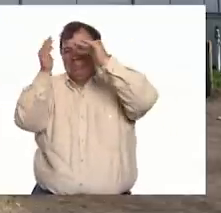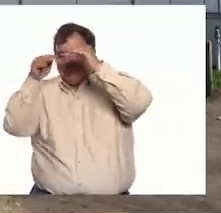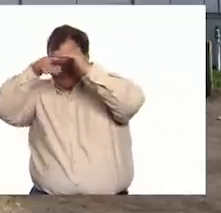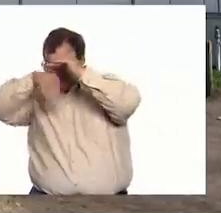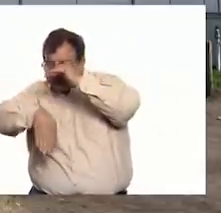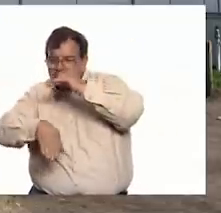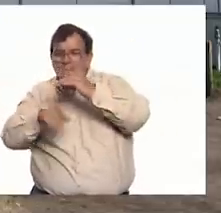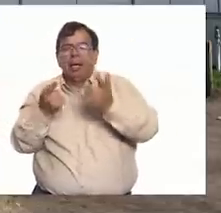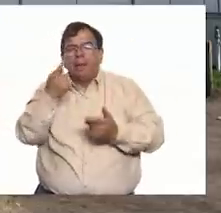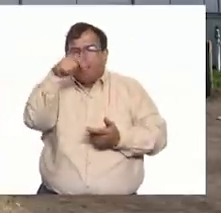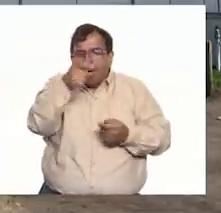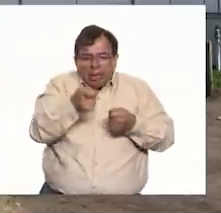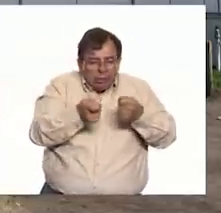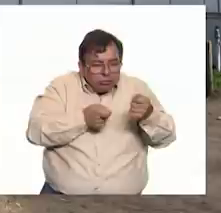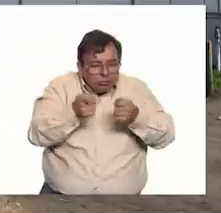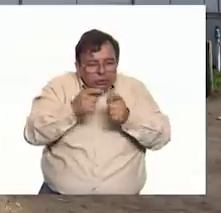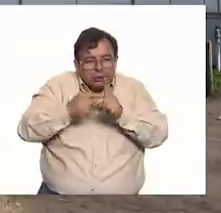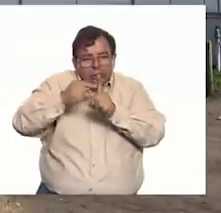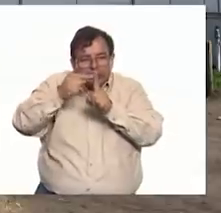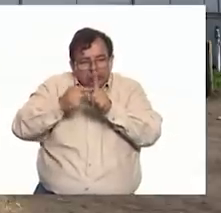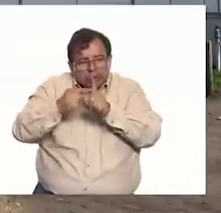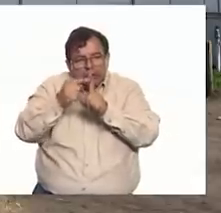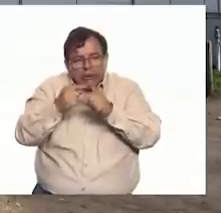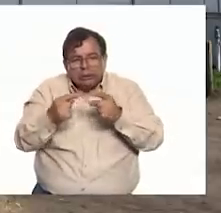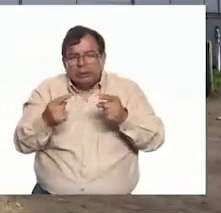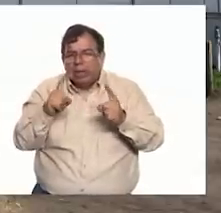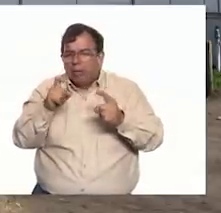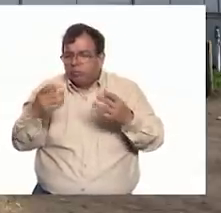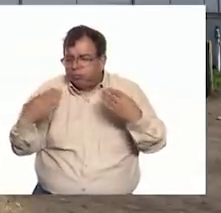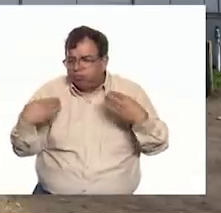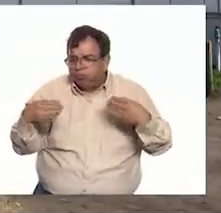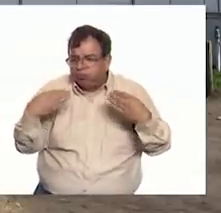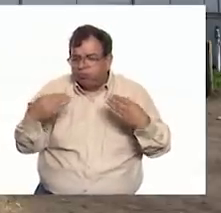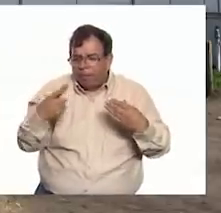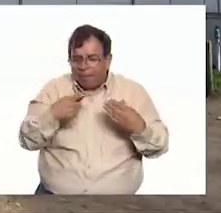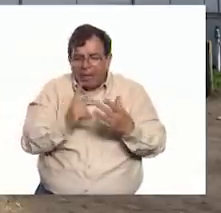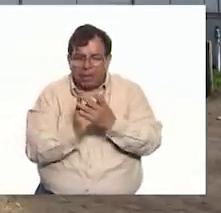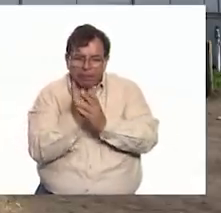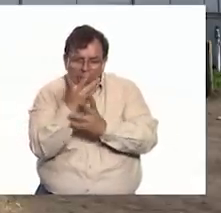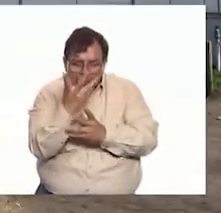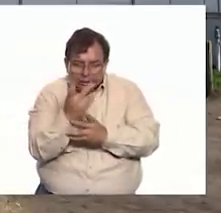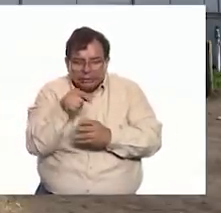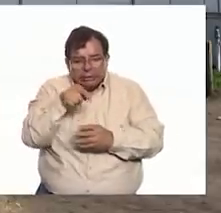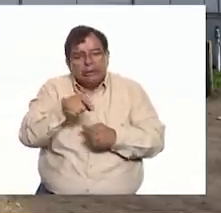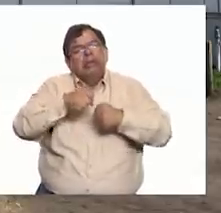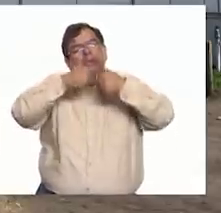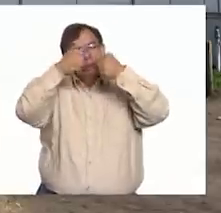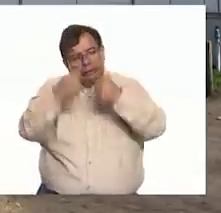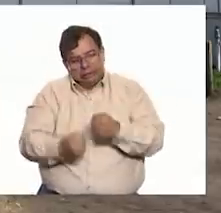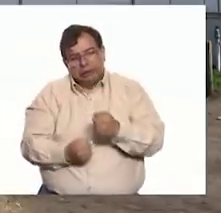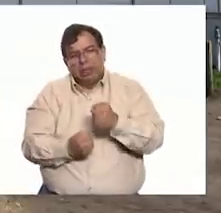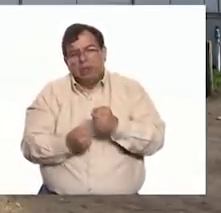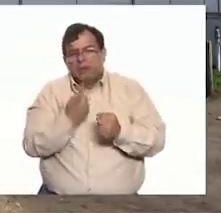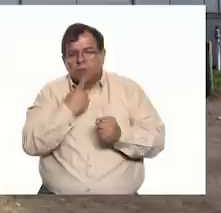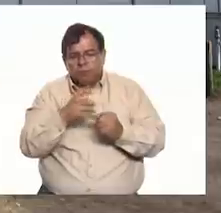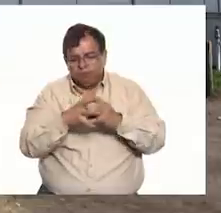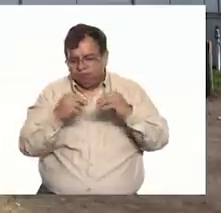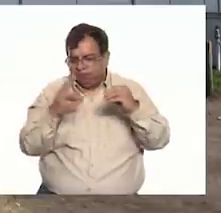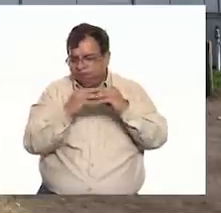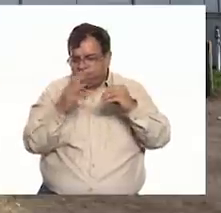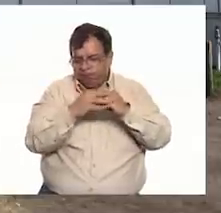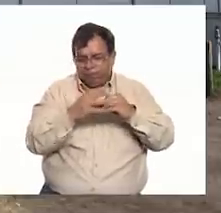Ello para controlar la temperatura y humedad que reciben las plantas y con eso asegurar la producción del tomate